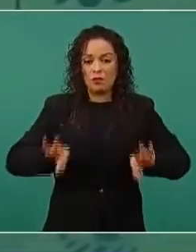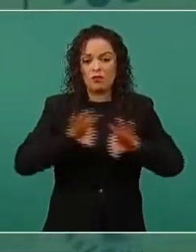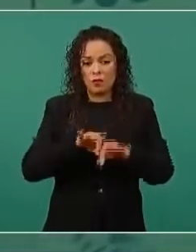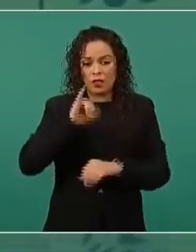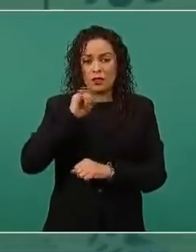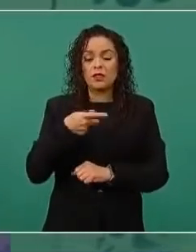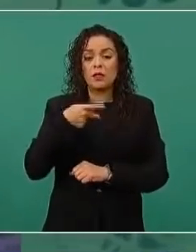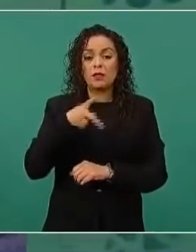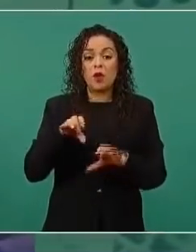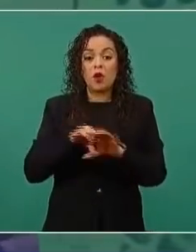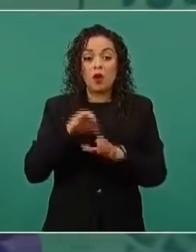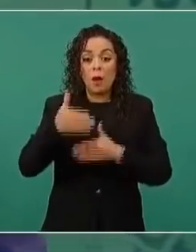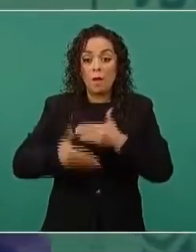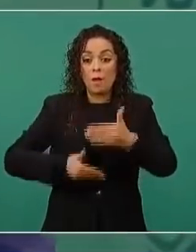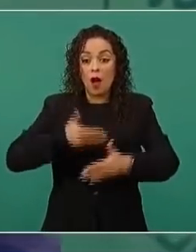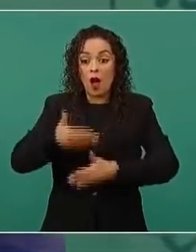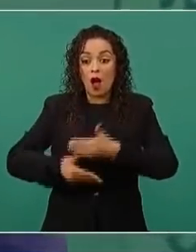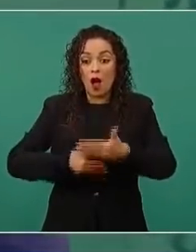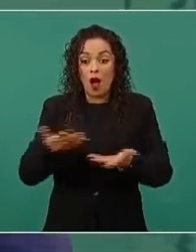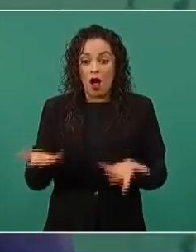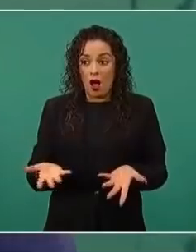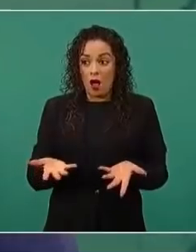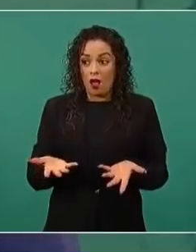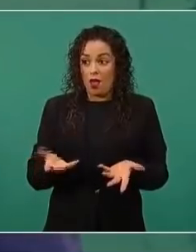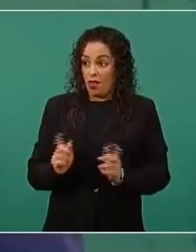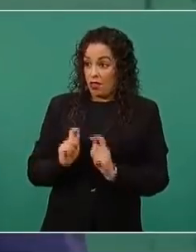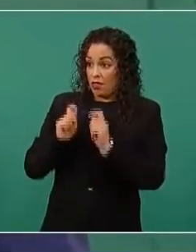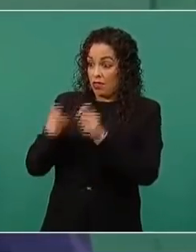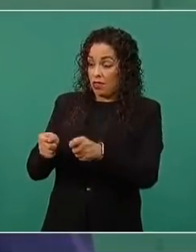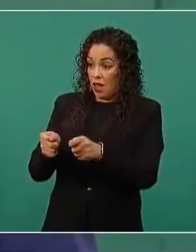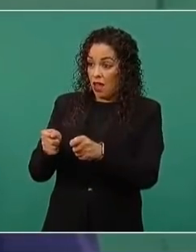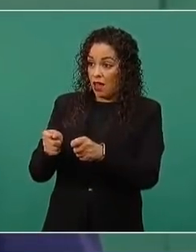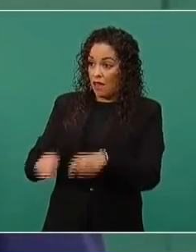si se entregó la tierra a los campesinos,